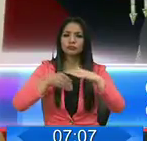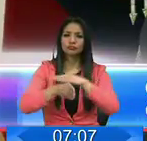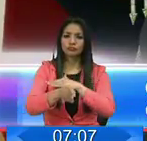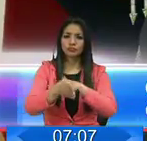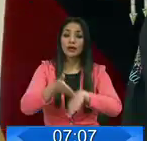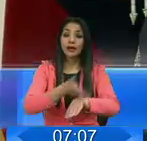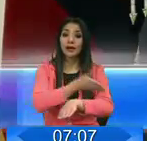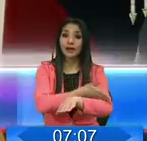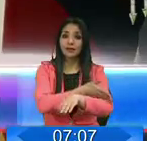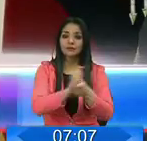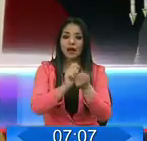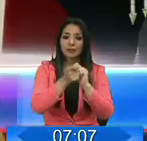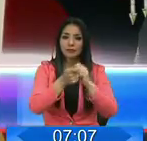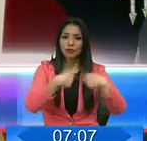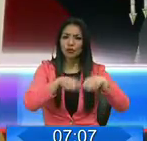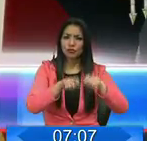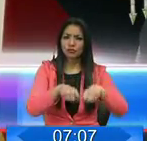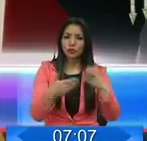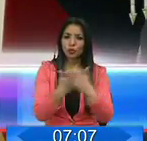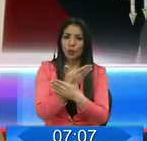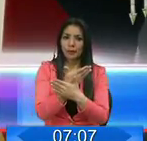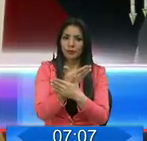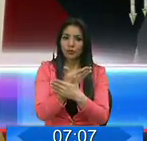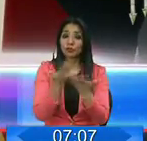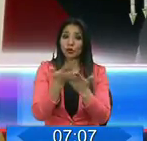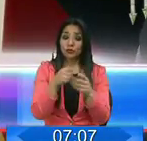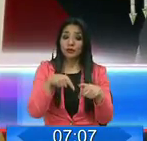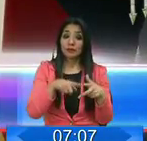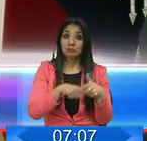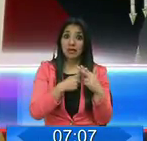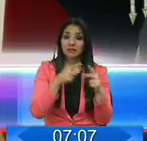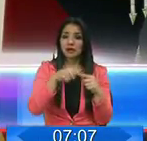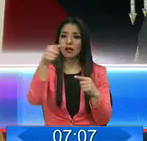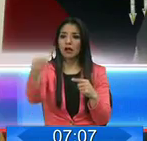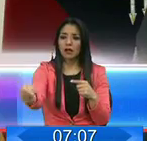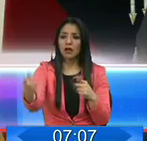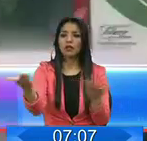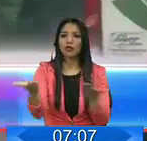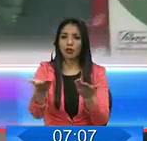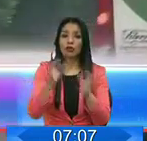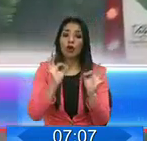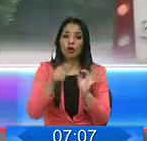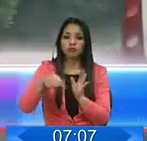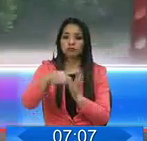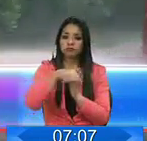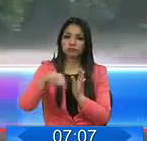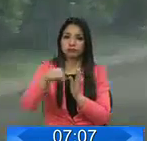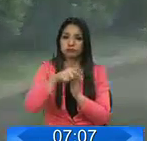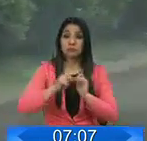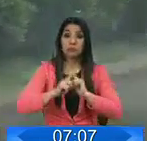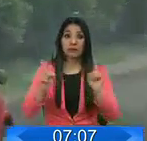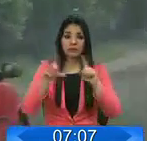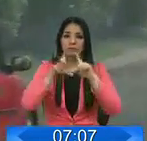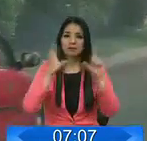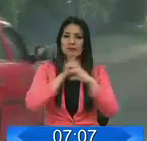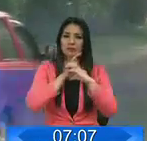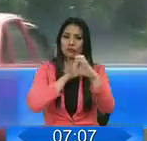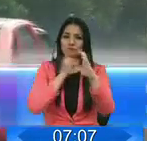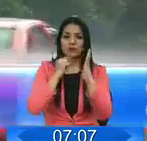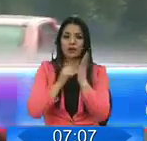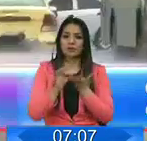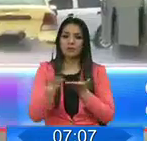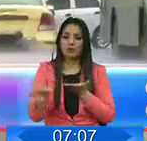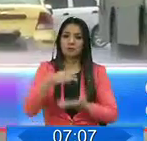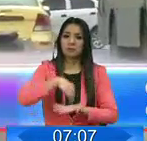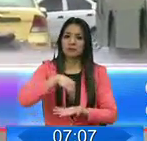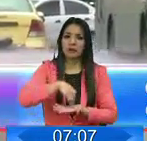renovados y cubren origen-destino en unos casos y otros circuitos cerrados. Lo que no pueden hacer estas operadoras que vienen desde el Cantón Mejía o desde el